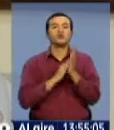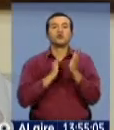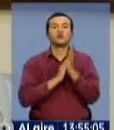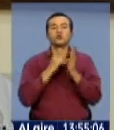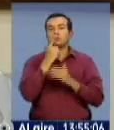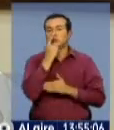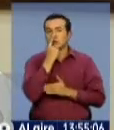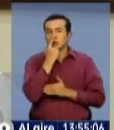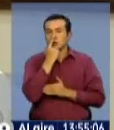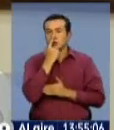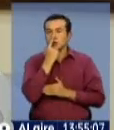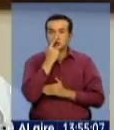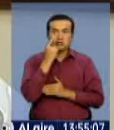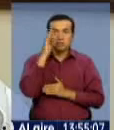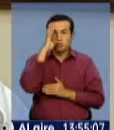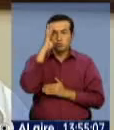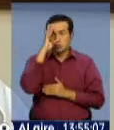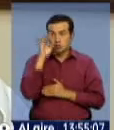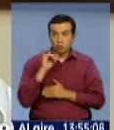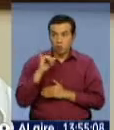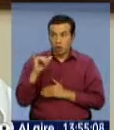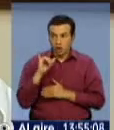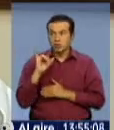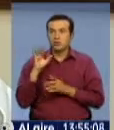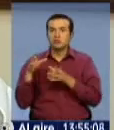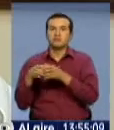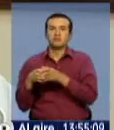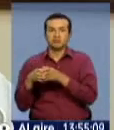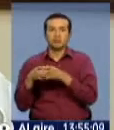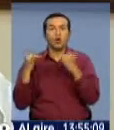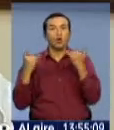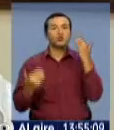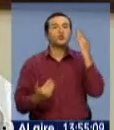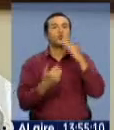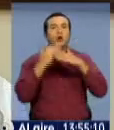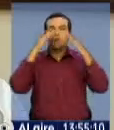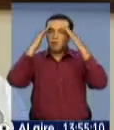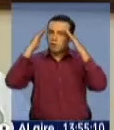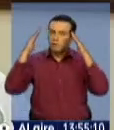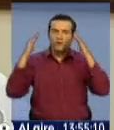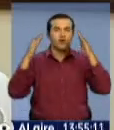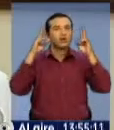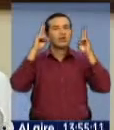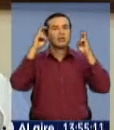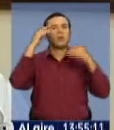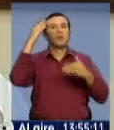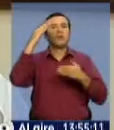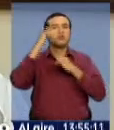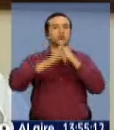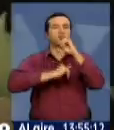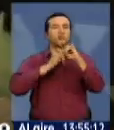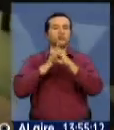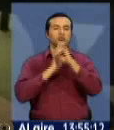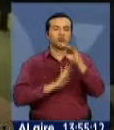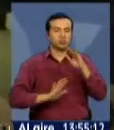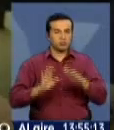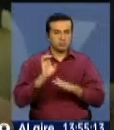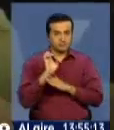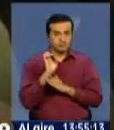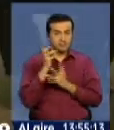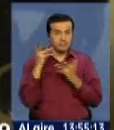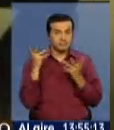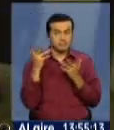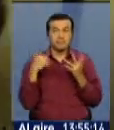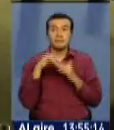intereses ideológicos. Entonces, este es un nuevo enfoque de la política internacional ecuatoriana. Que permitirá